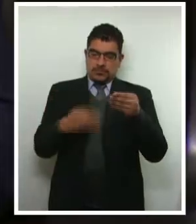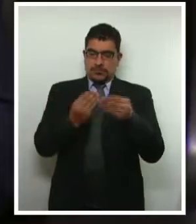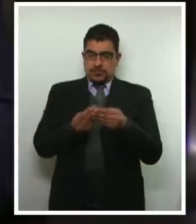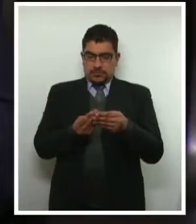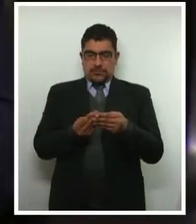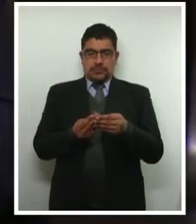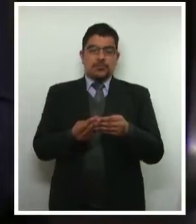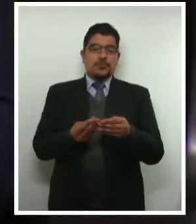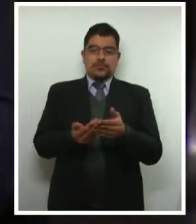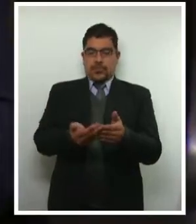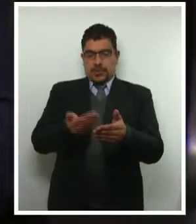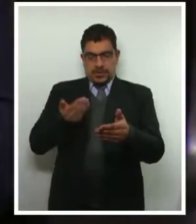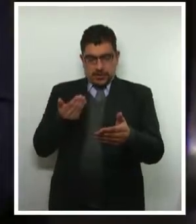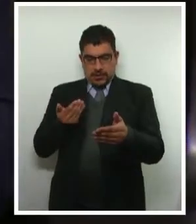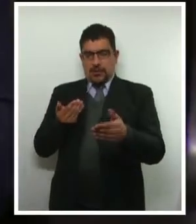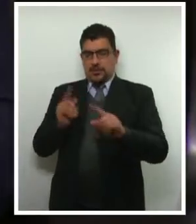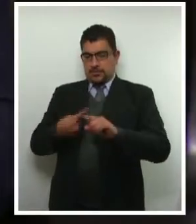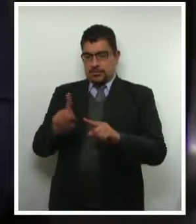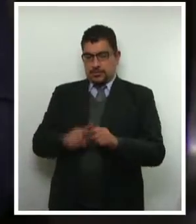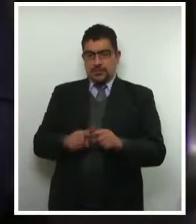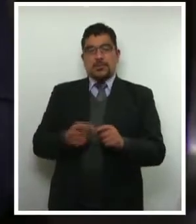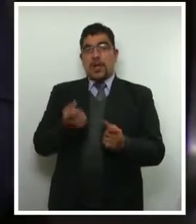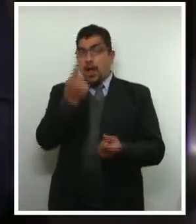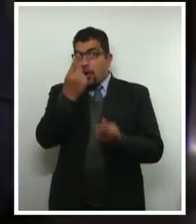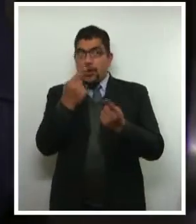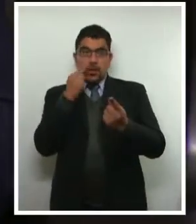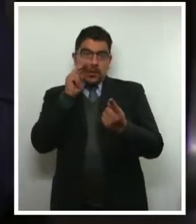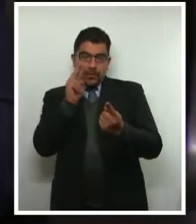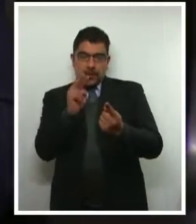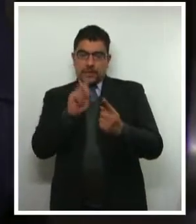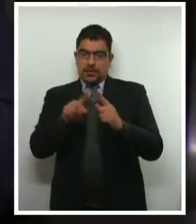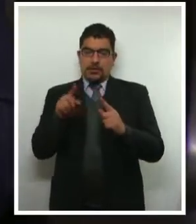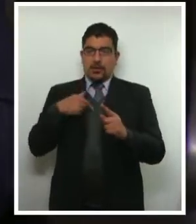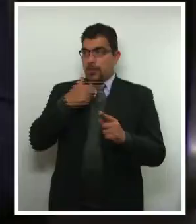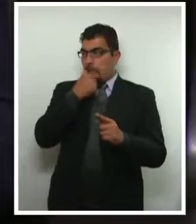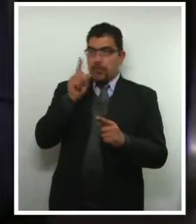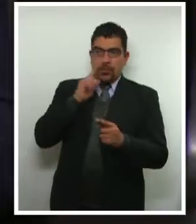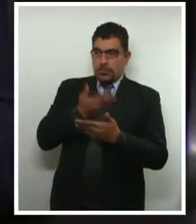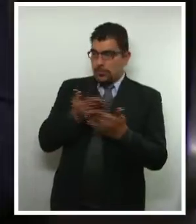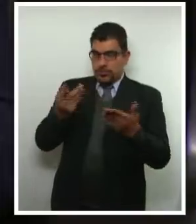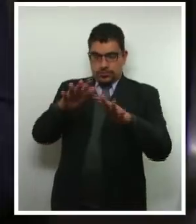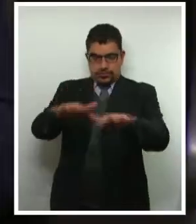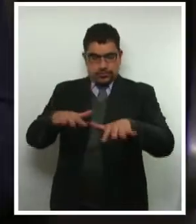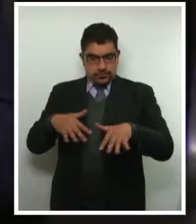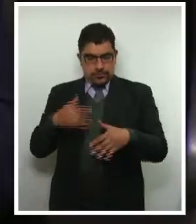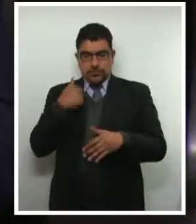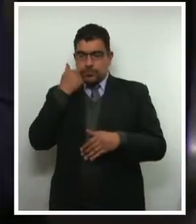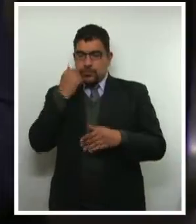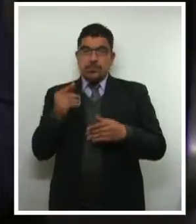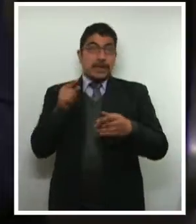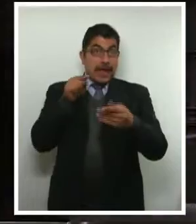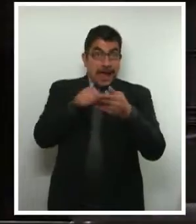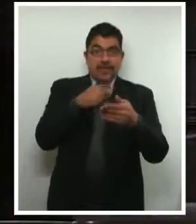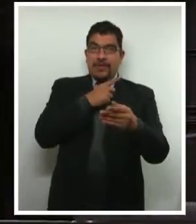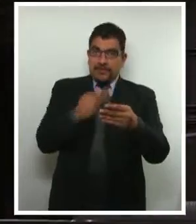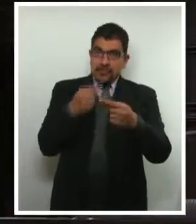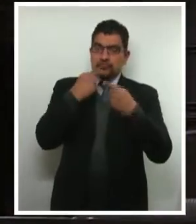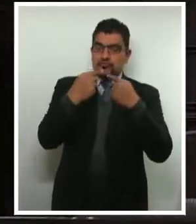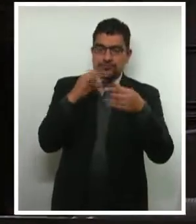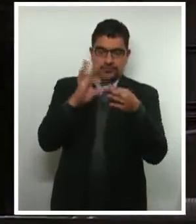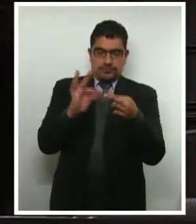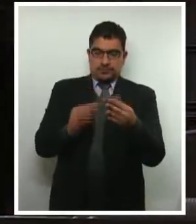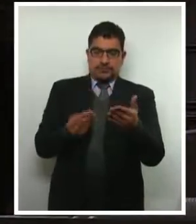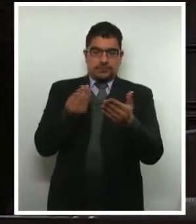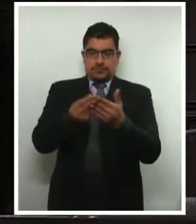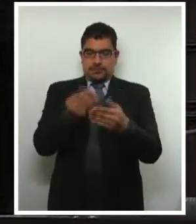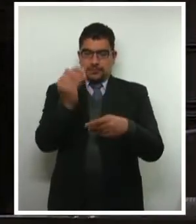reservando con anticipación los que consideren las señoras y señores legisladores que deben discutirse,